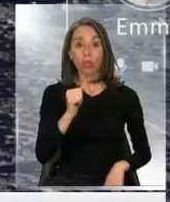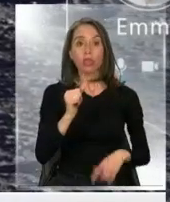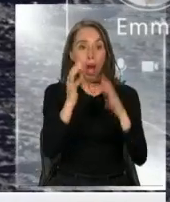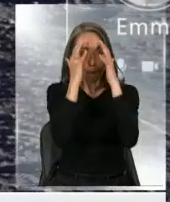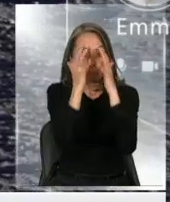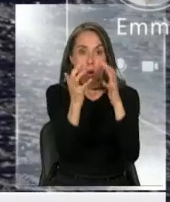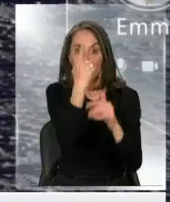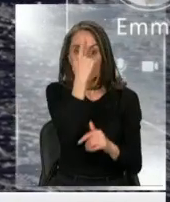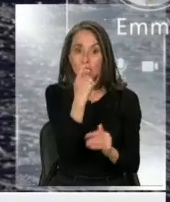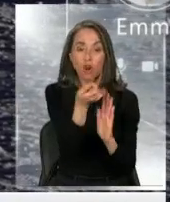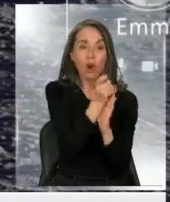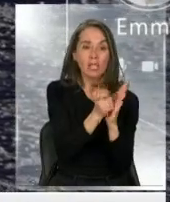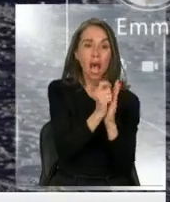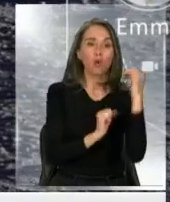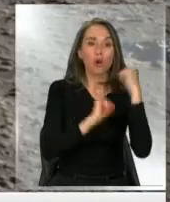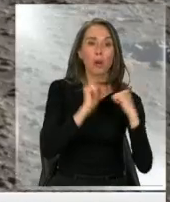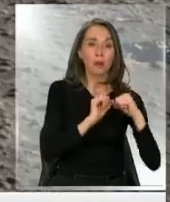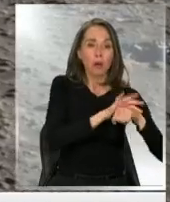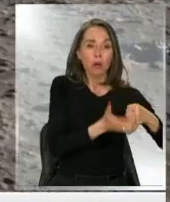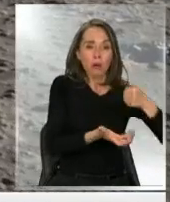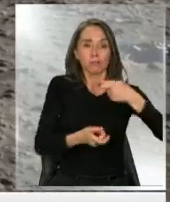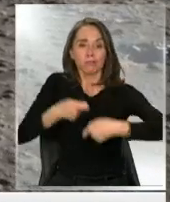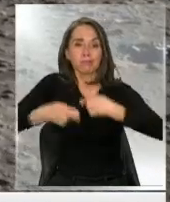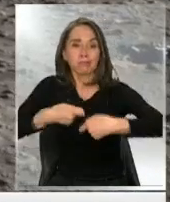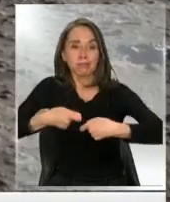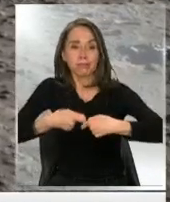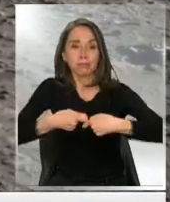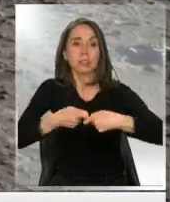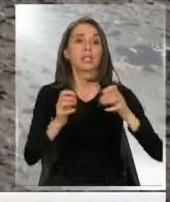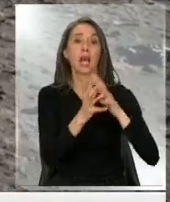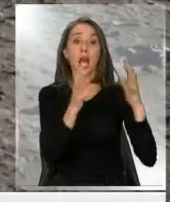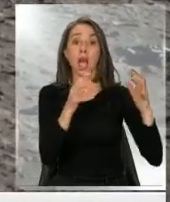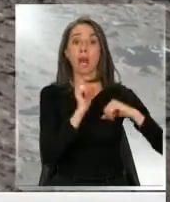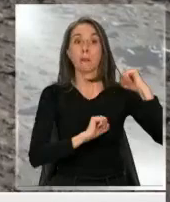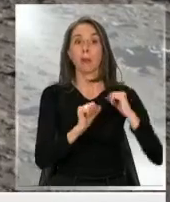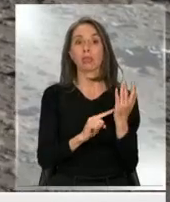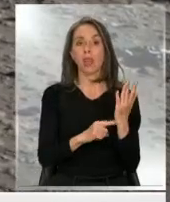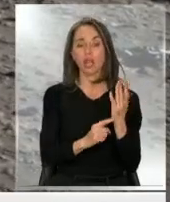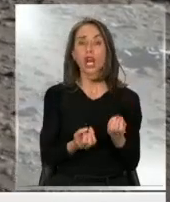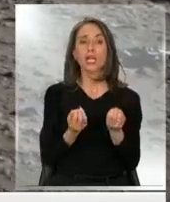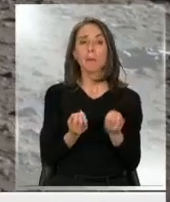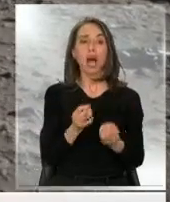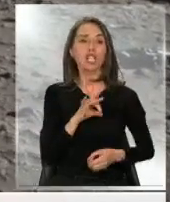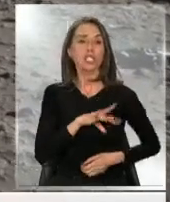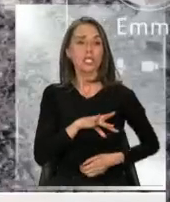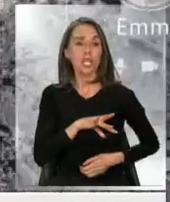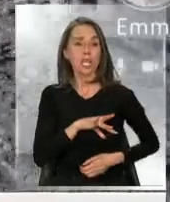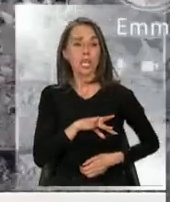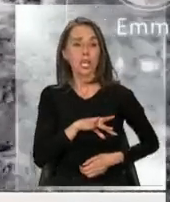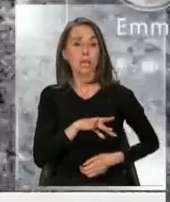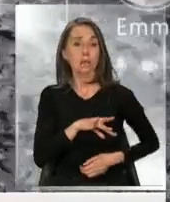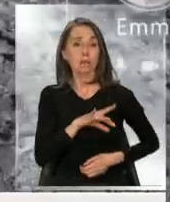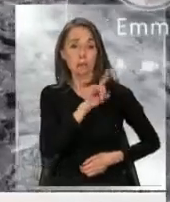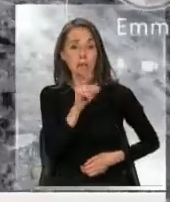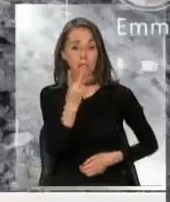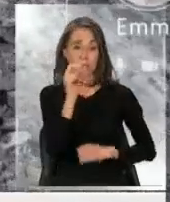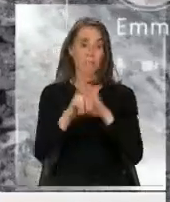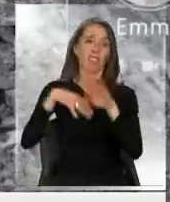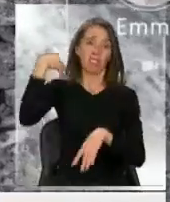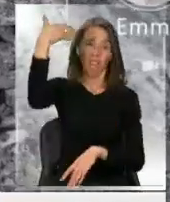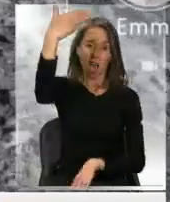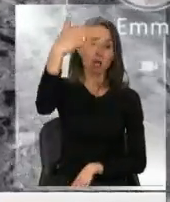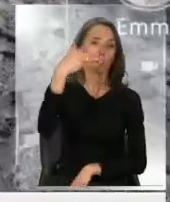de la proyección y las inversiones que está haciendo este gigante de la tecnología. ¿Qué va a pasar con Chile? ¿Estamos hablando de 20 años